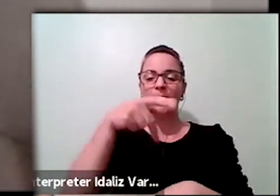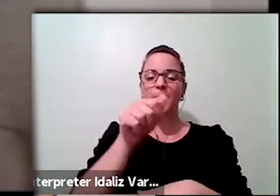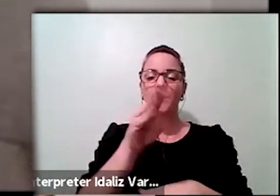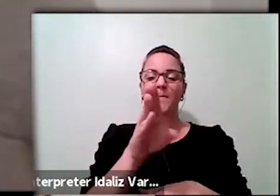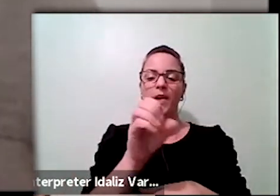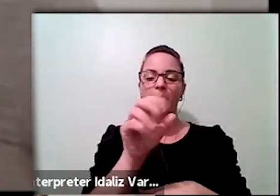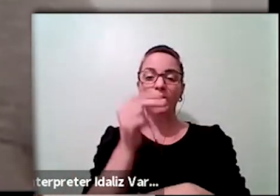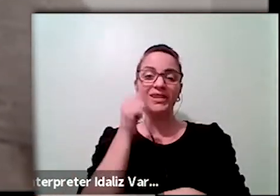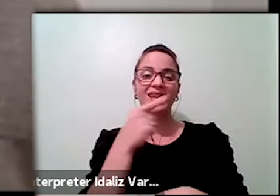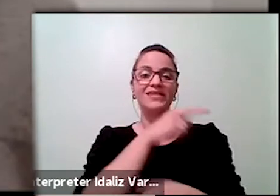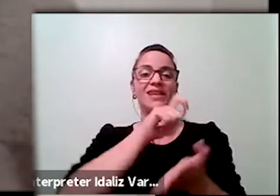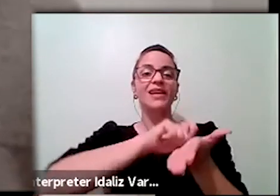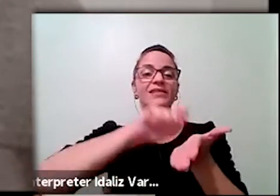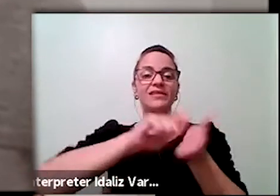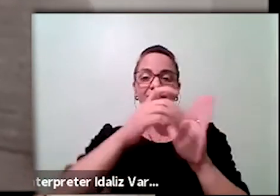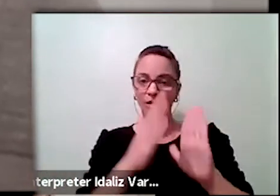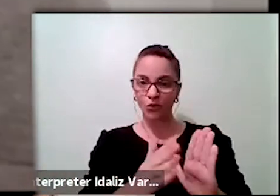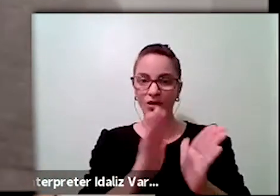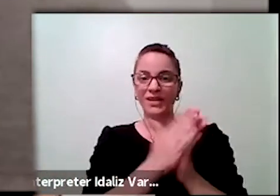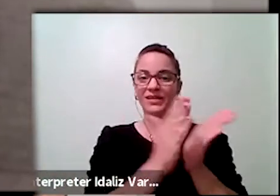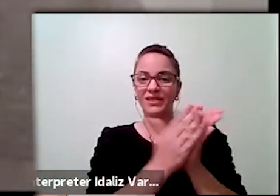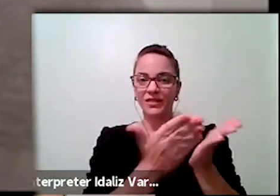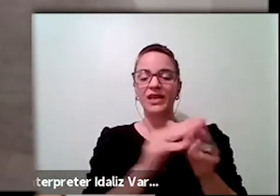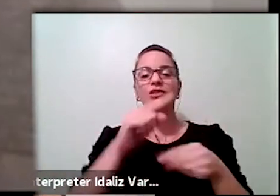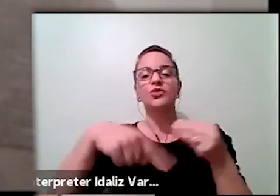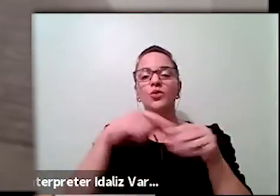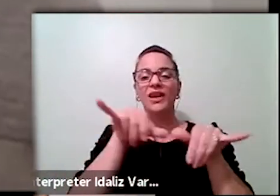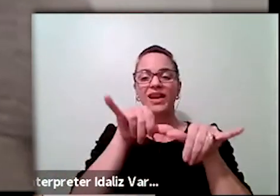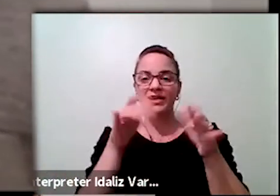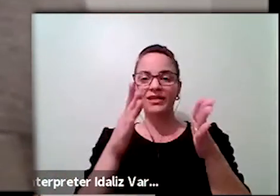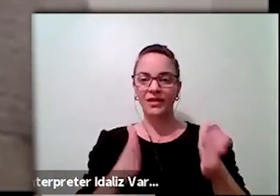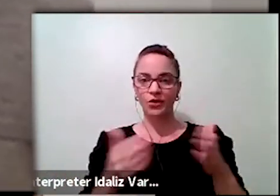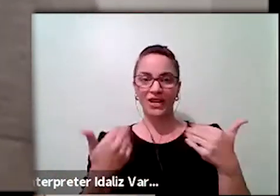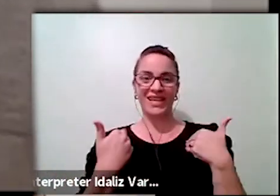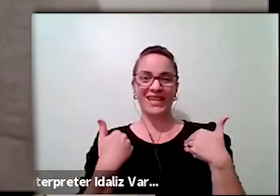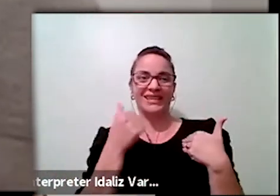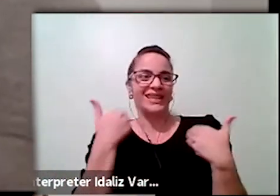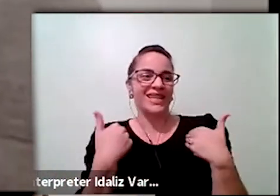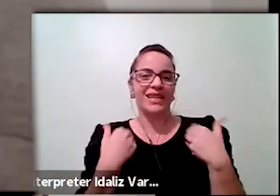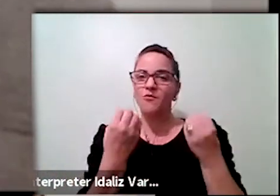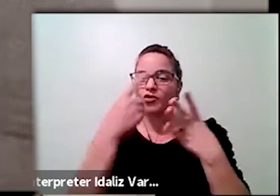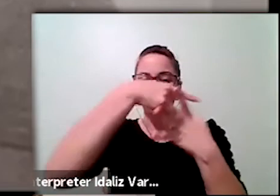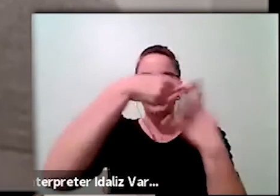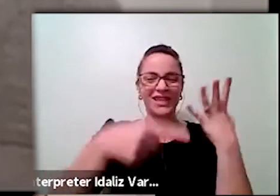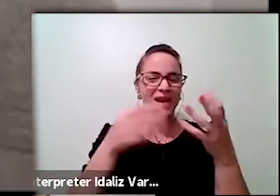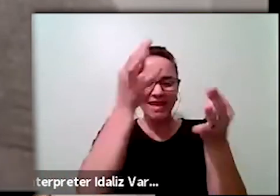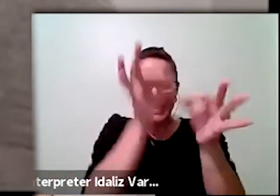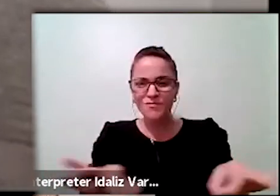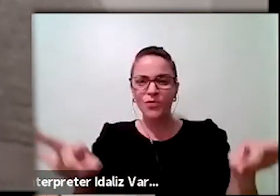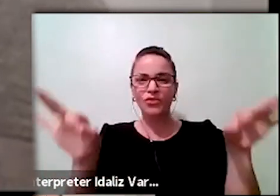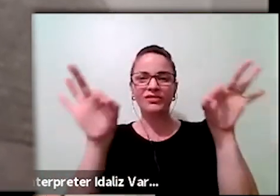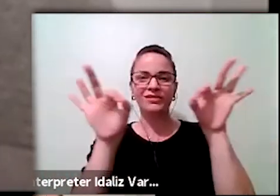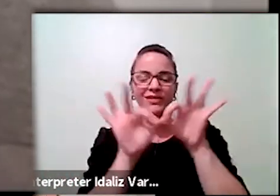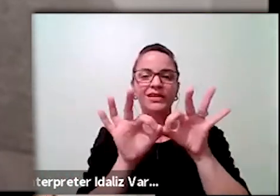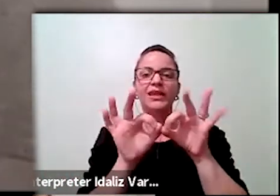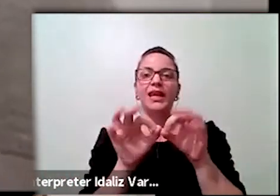ha escrito varios libros específicamente sobre arquitectura, una decena de artículos importantísimos, y ha sido en